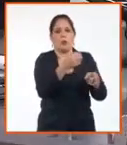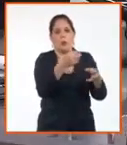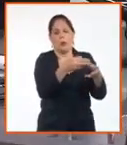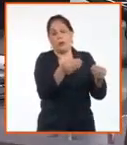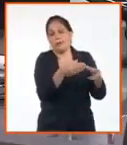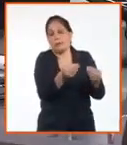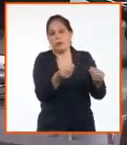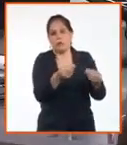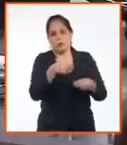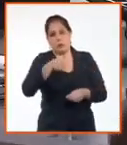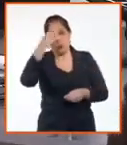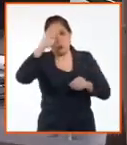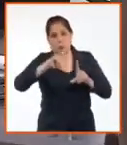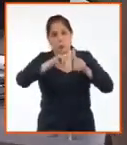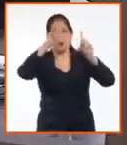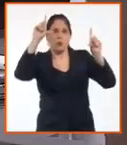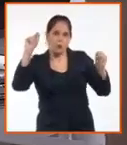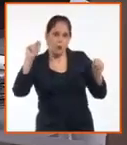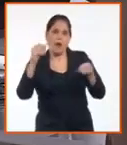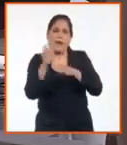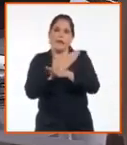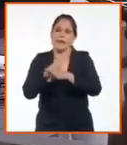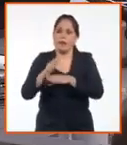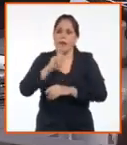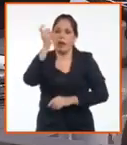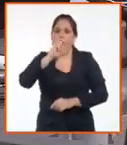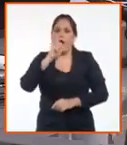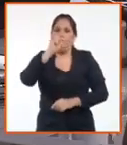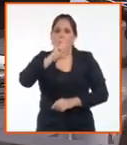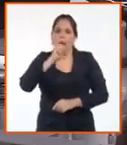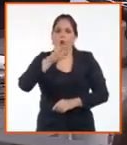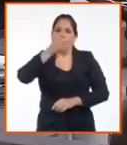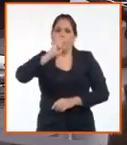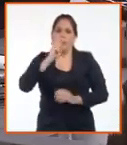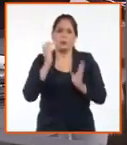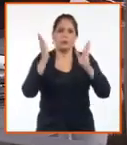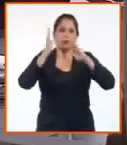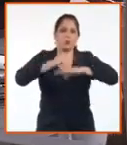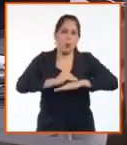país como éste que hay tanto asmáticos es clave